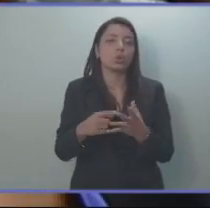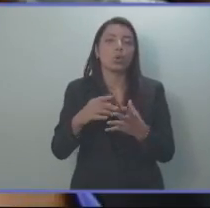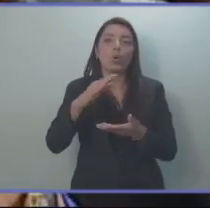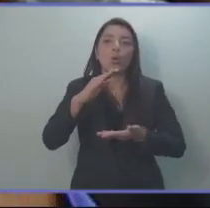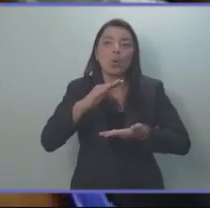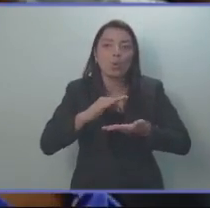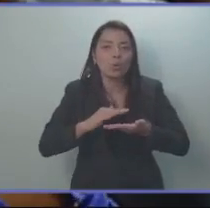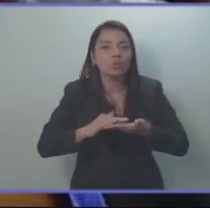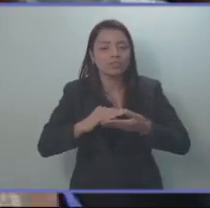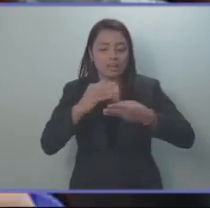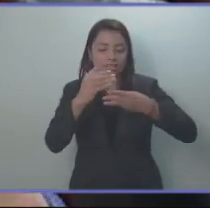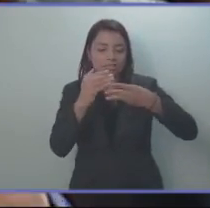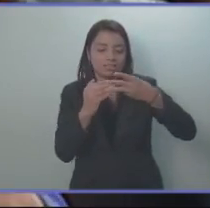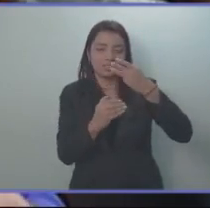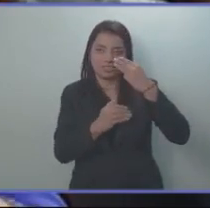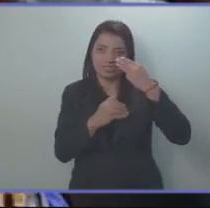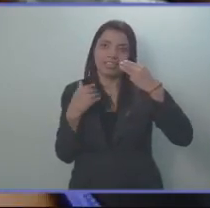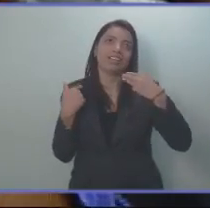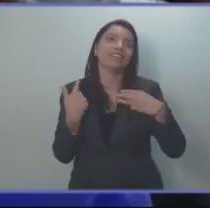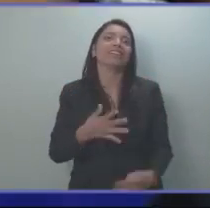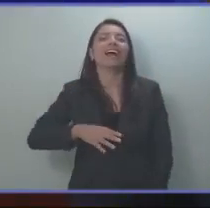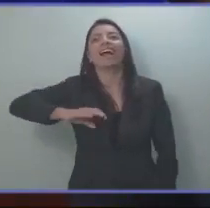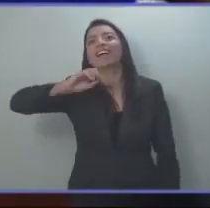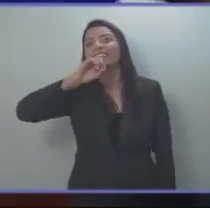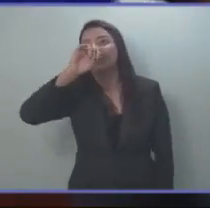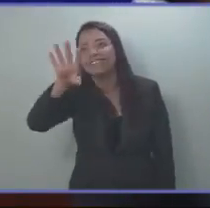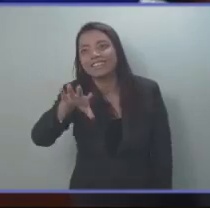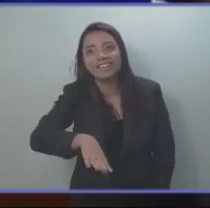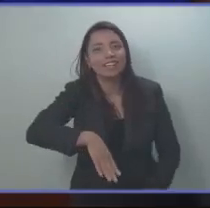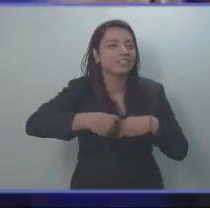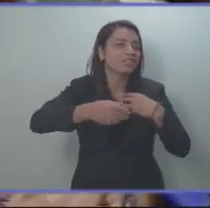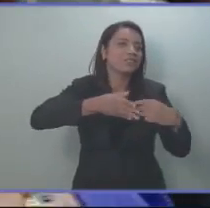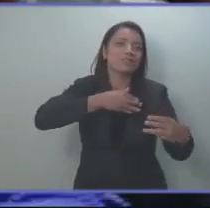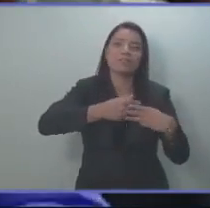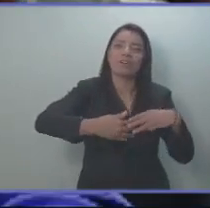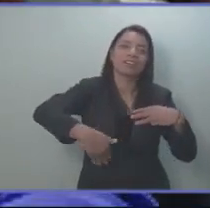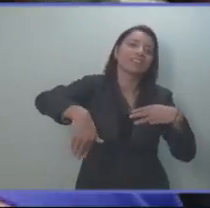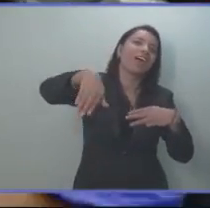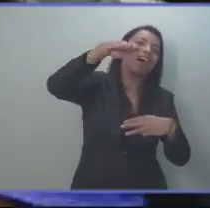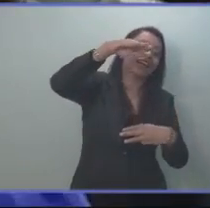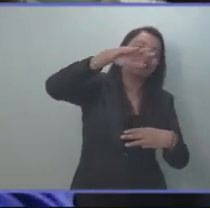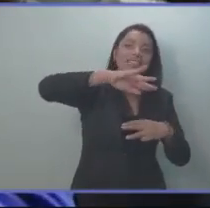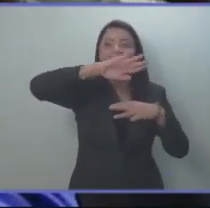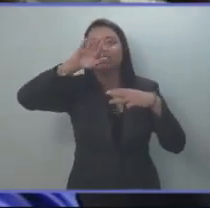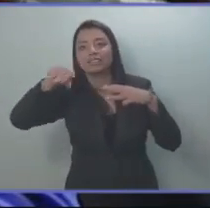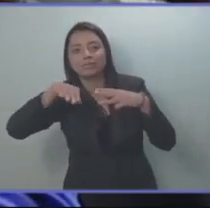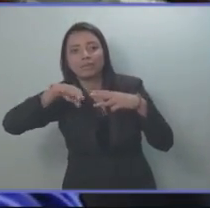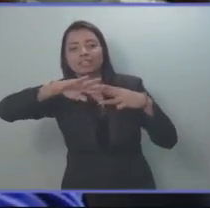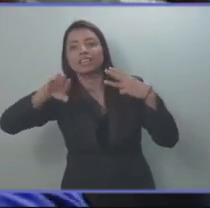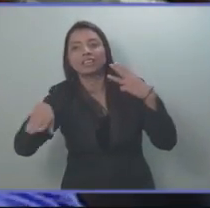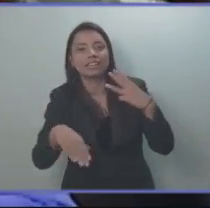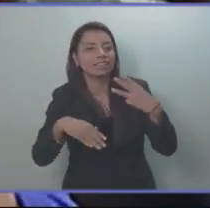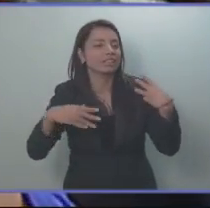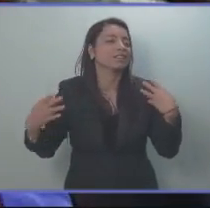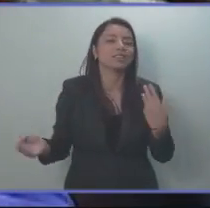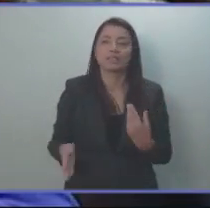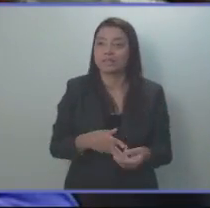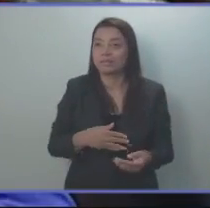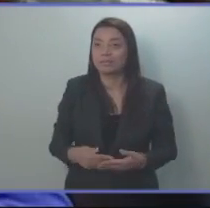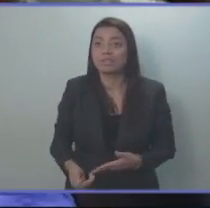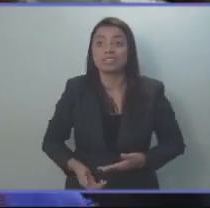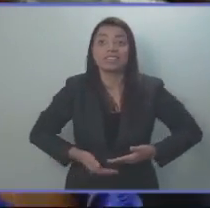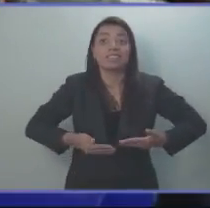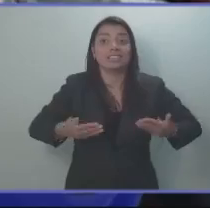Lo he repetido 5 veces. Sea arriba, sea en medio o sea al final.